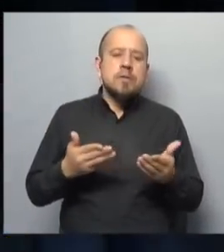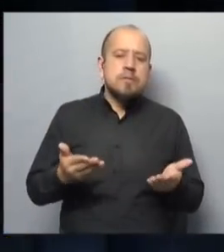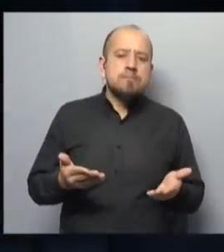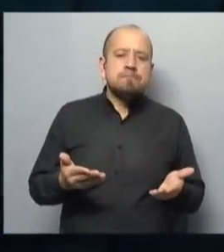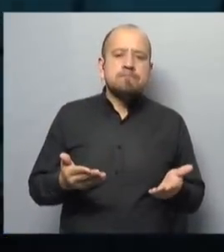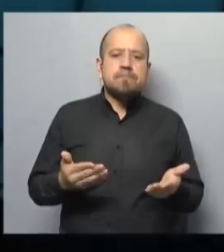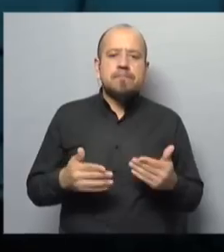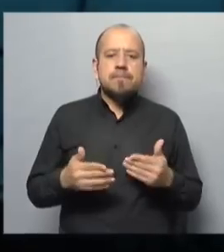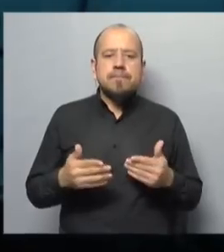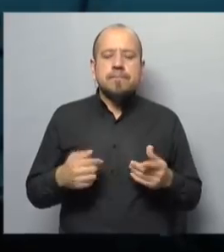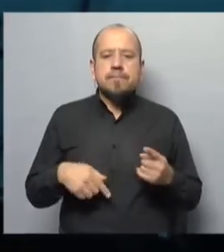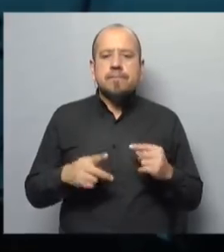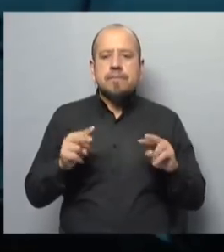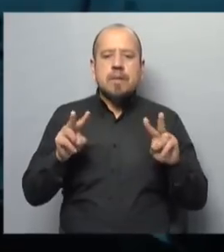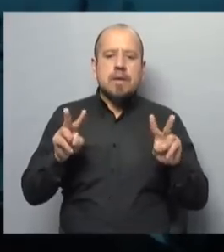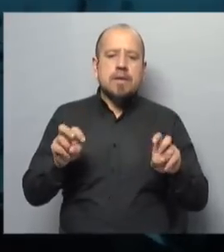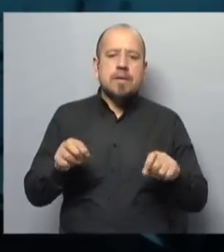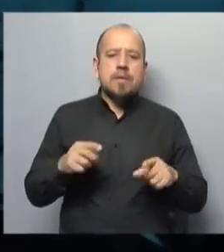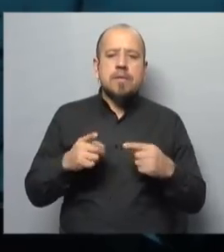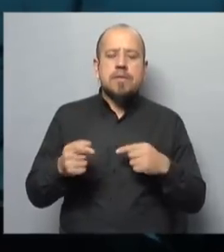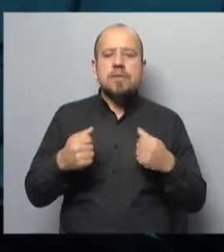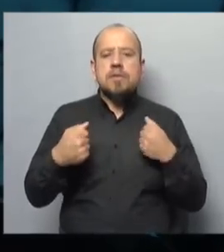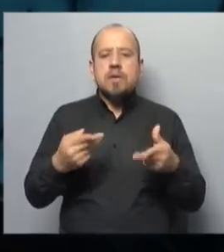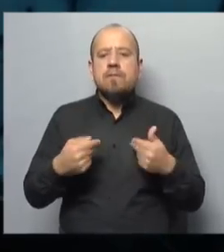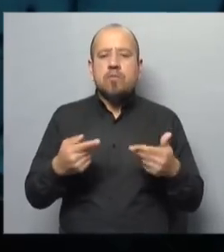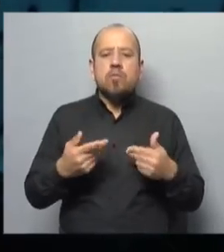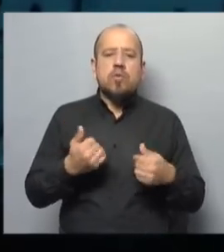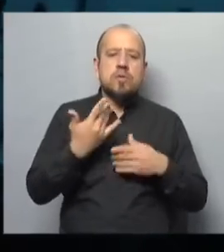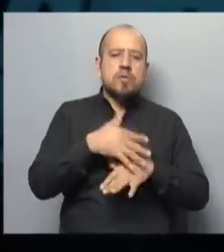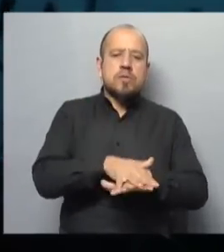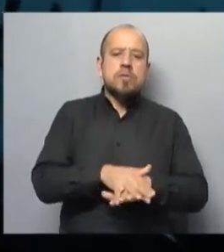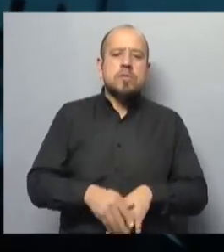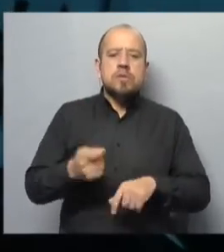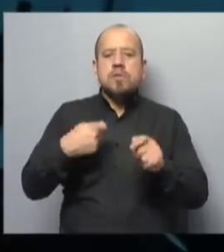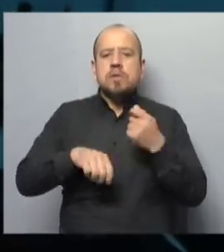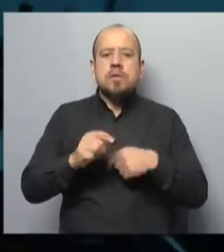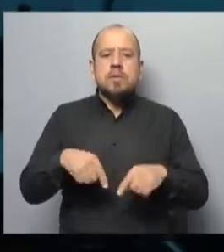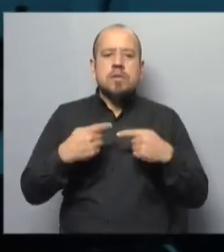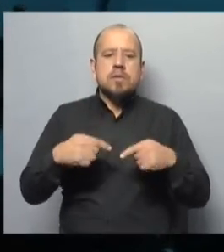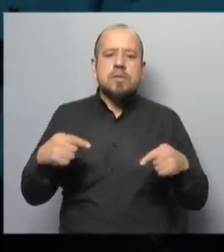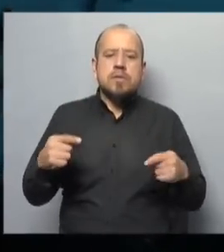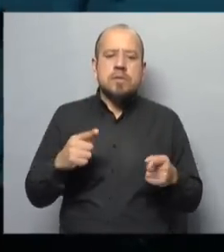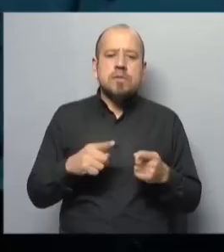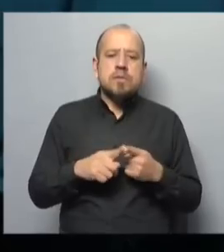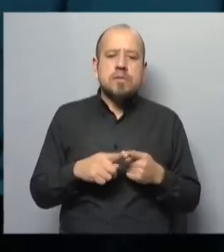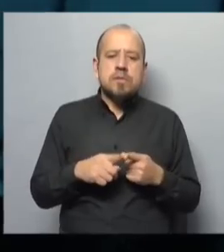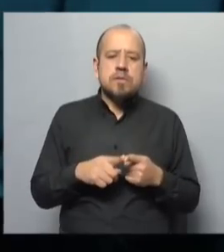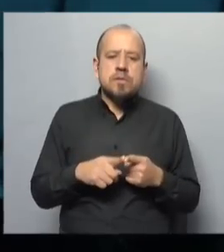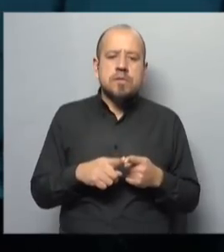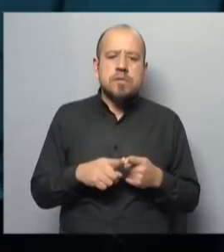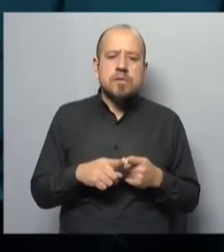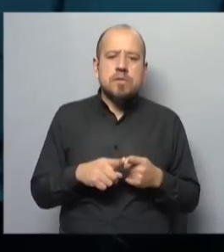nos quedamos en ese tema de local integración venta de productos pero